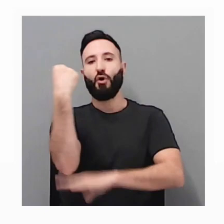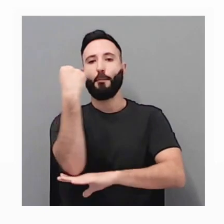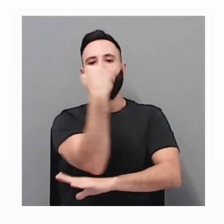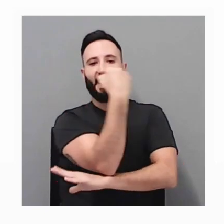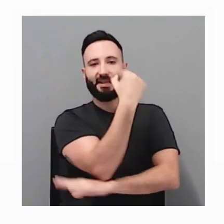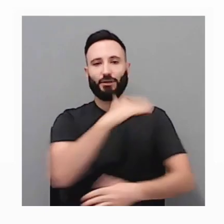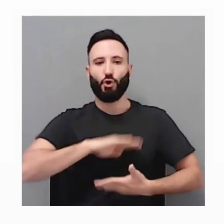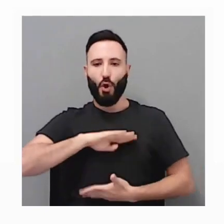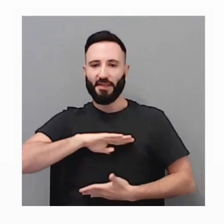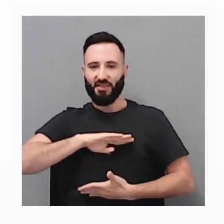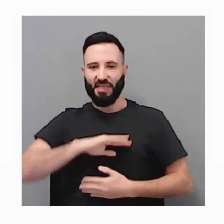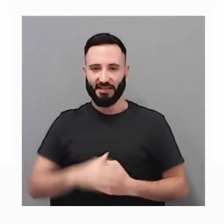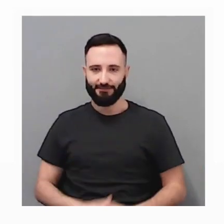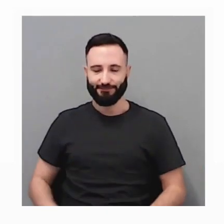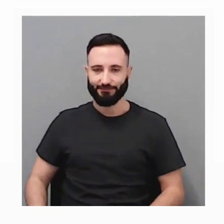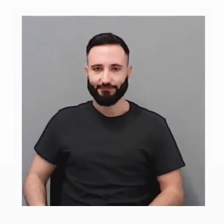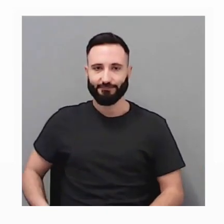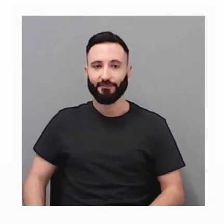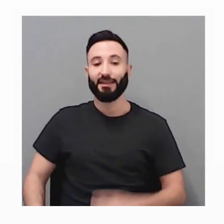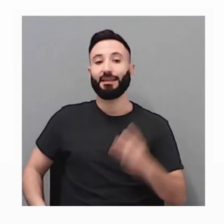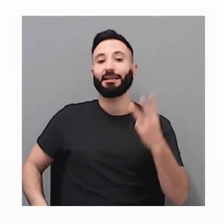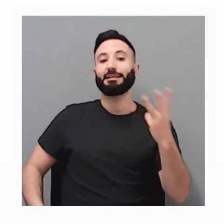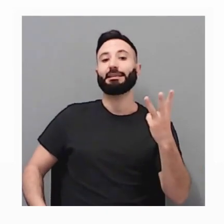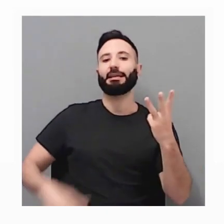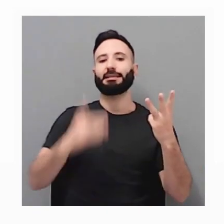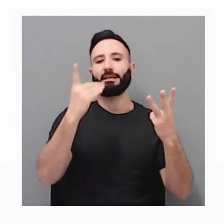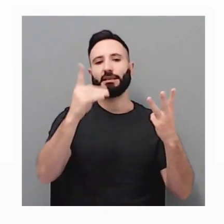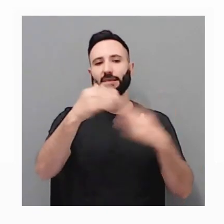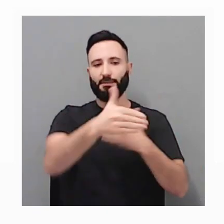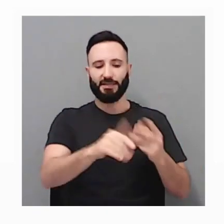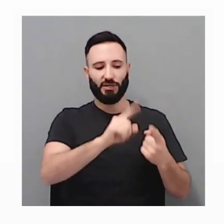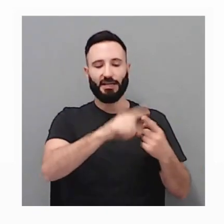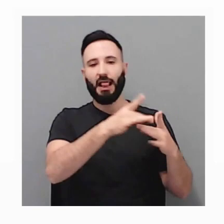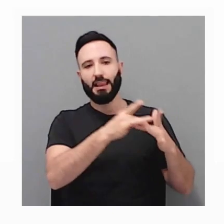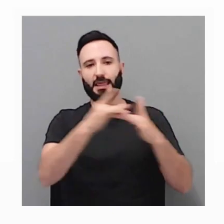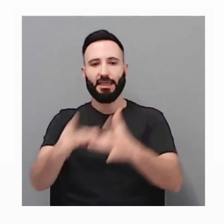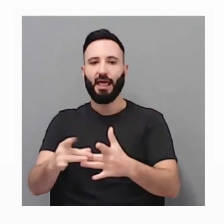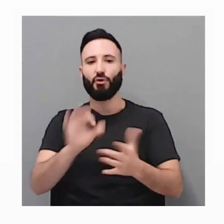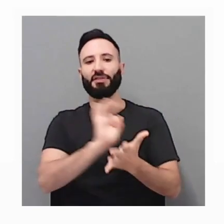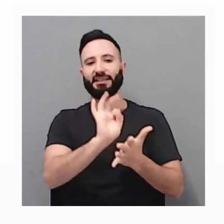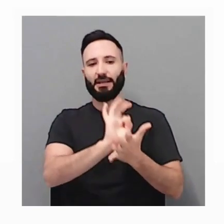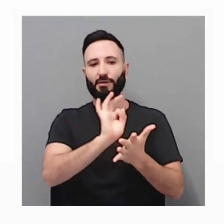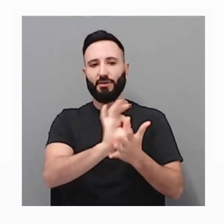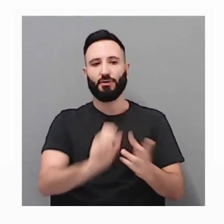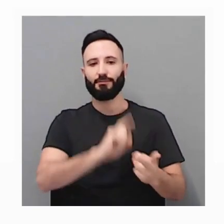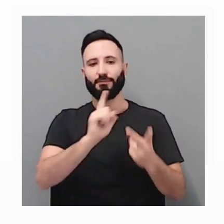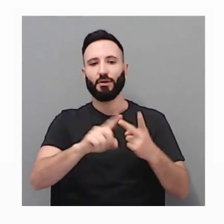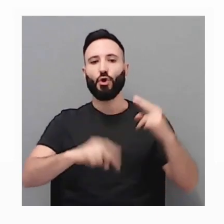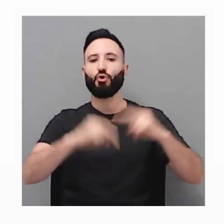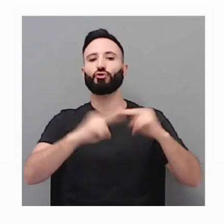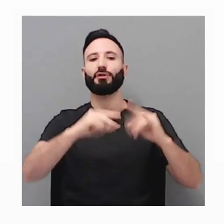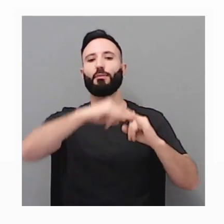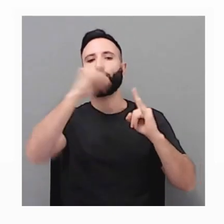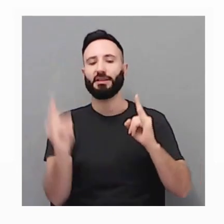competencias. Tenemos 3 dimensiones, liderazgo de servicio, construir puentes